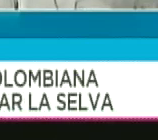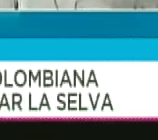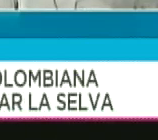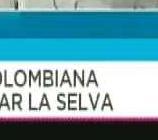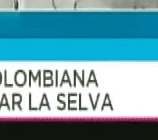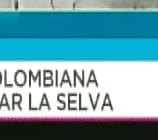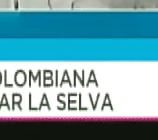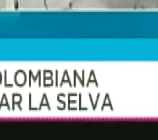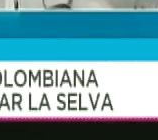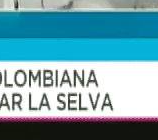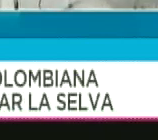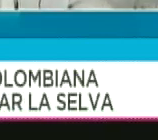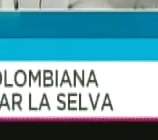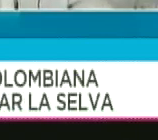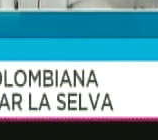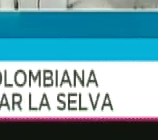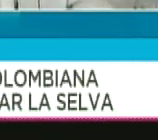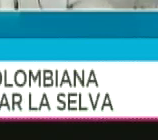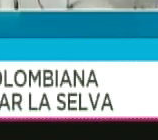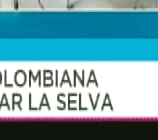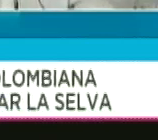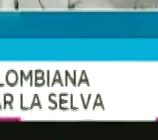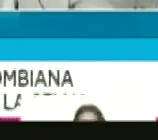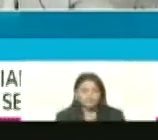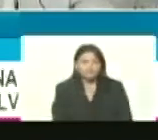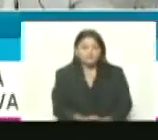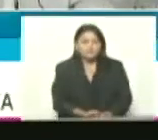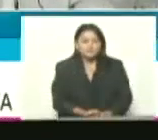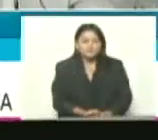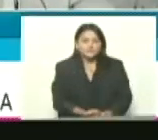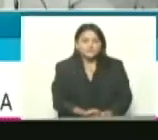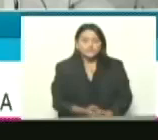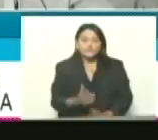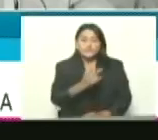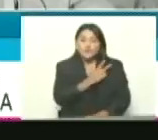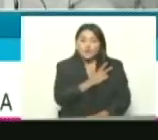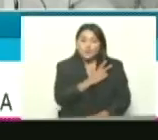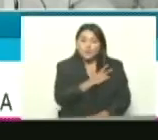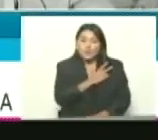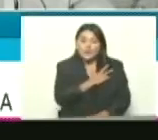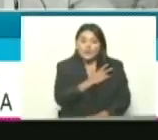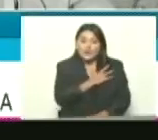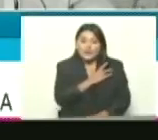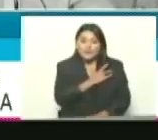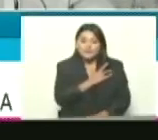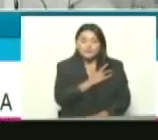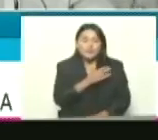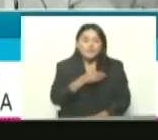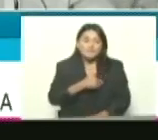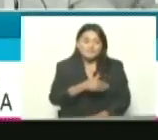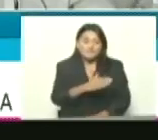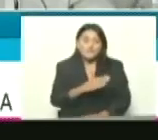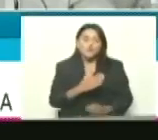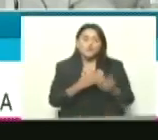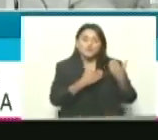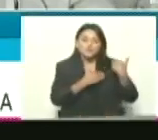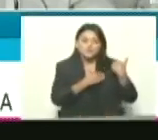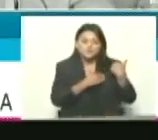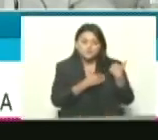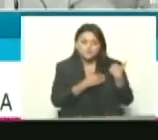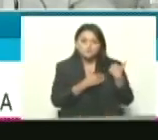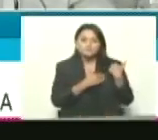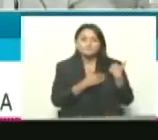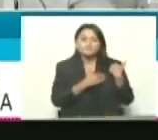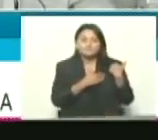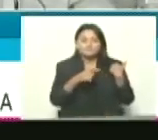el próximo anfitrión de una reunión especial de presidentes de la OTCA, que se va a